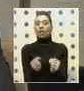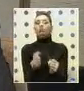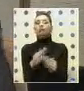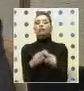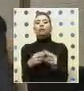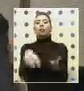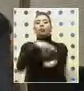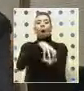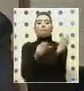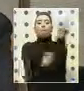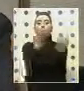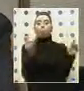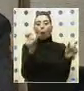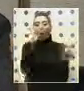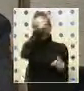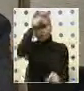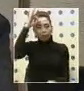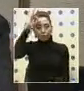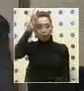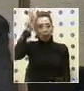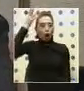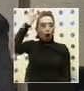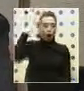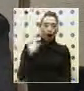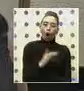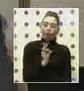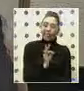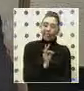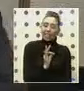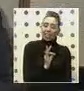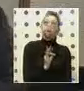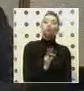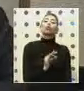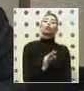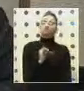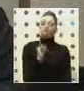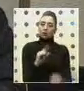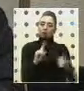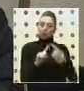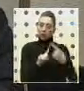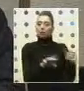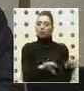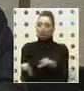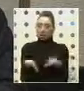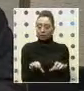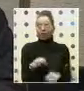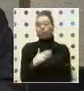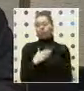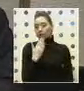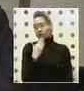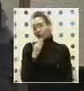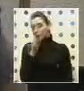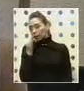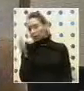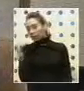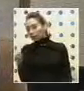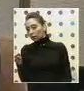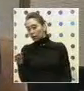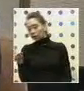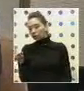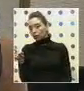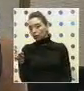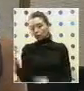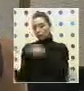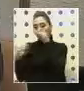originarios tengan una activa participación. Sin embargo, también me sumo a algunas indicaciones que han hecho